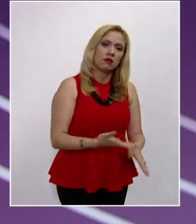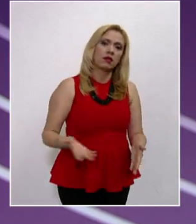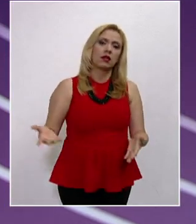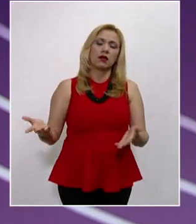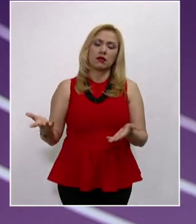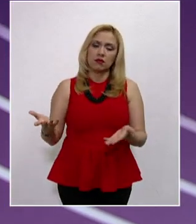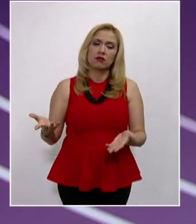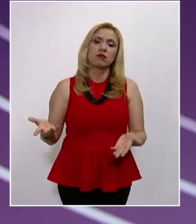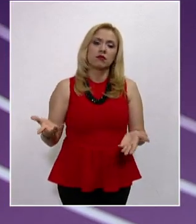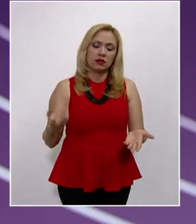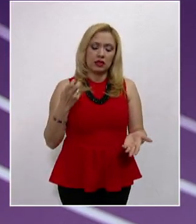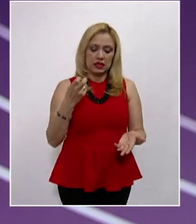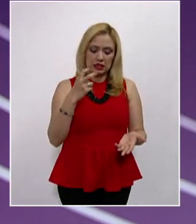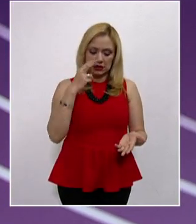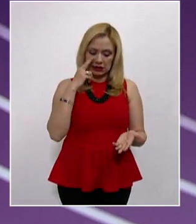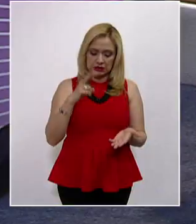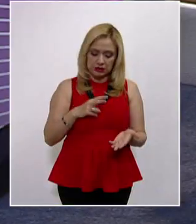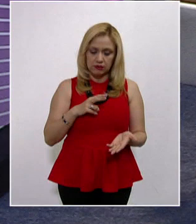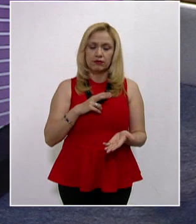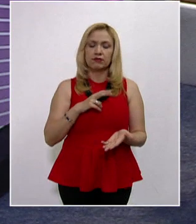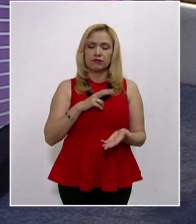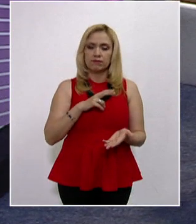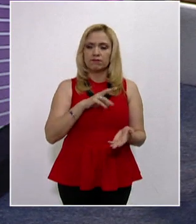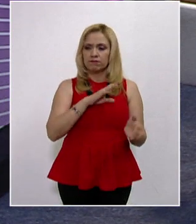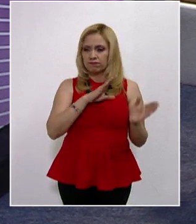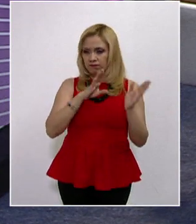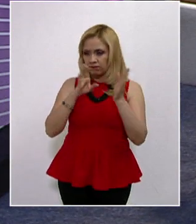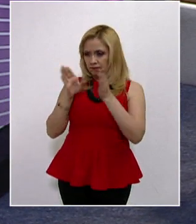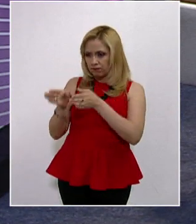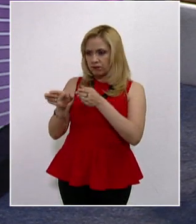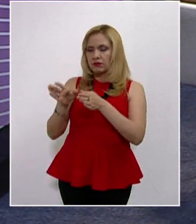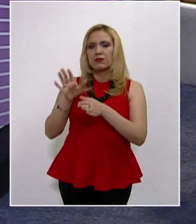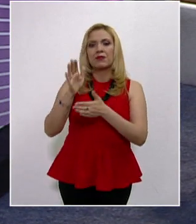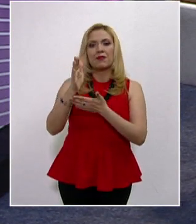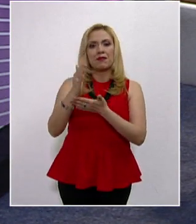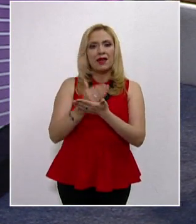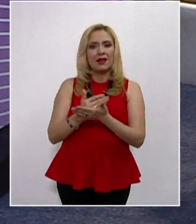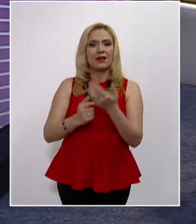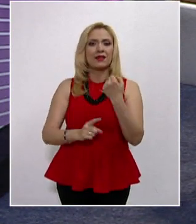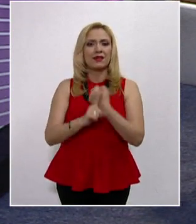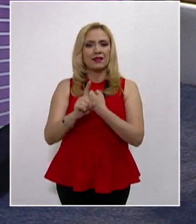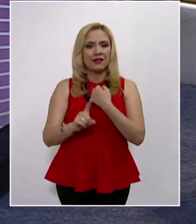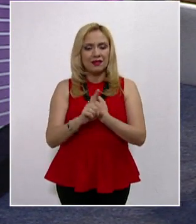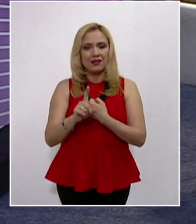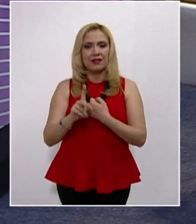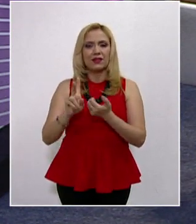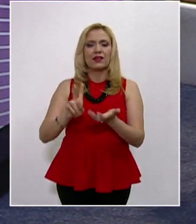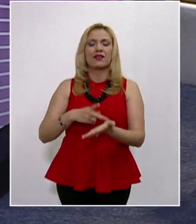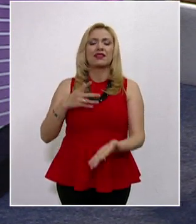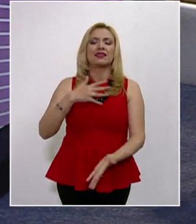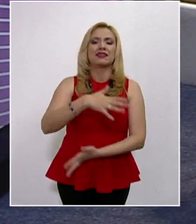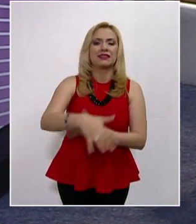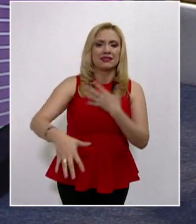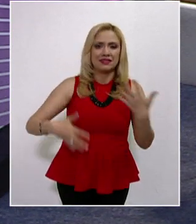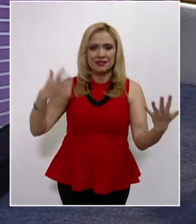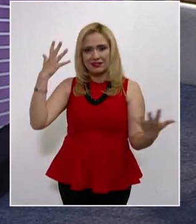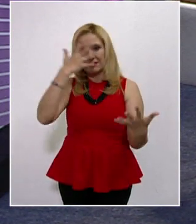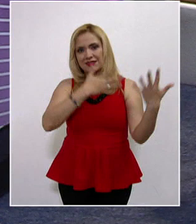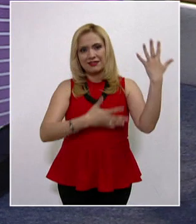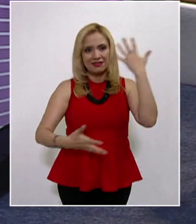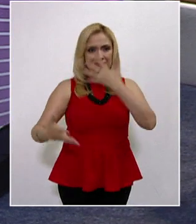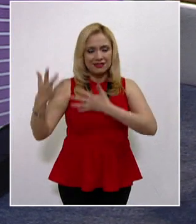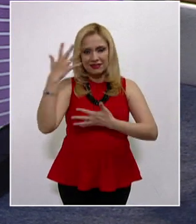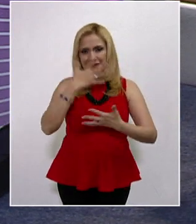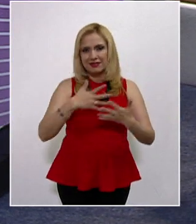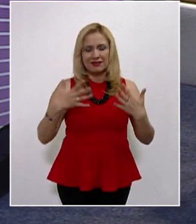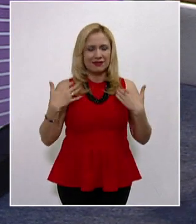Entonces, si el enfoque se pone desde allá, vamos a evitar generar espacios de excepción que vuelvan a establecer áreas de